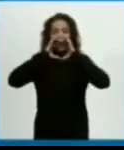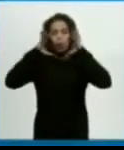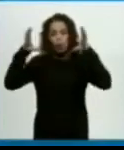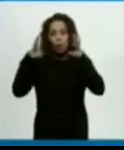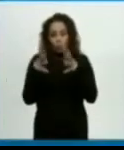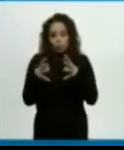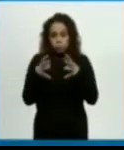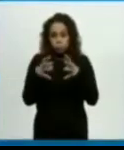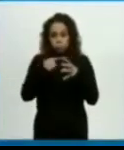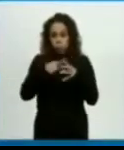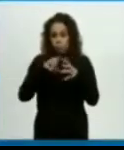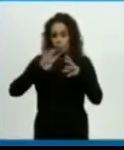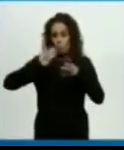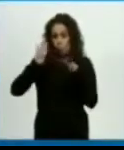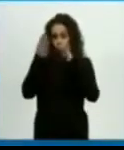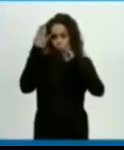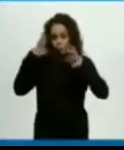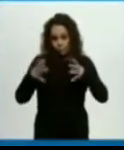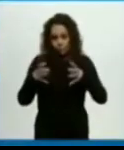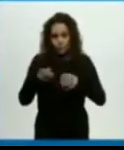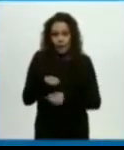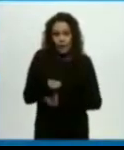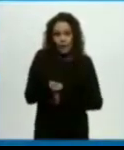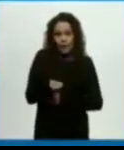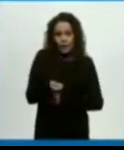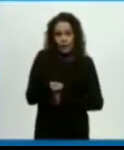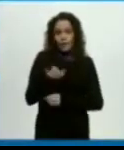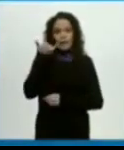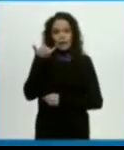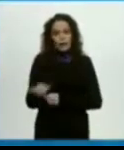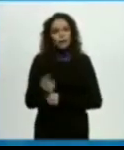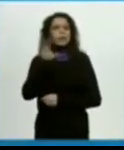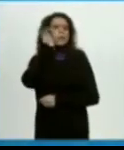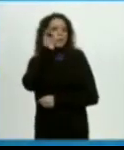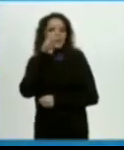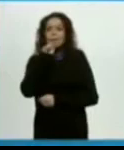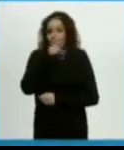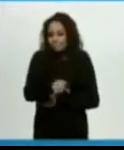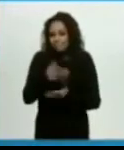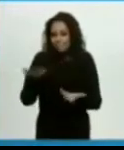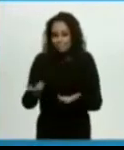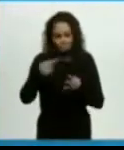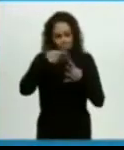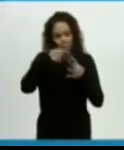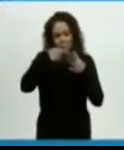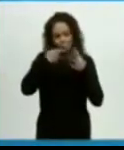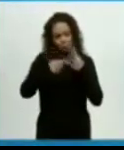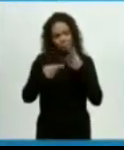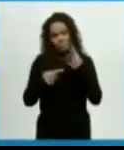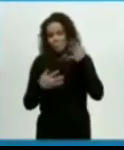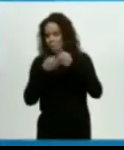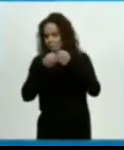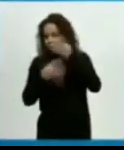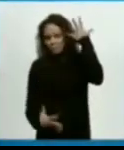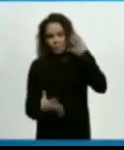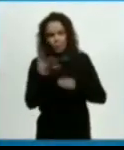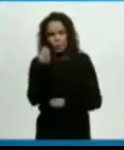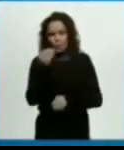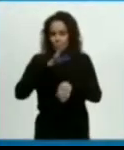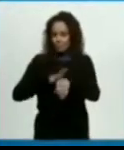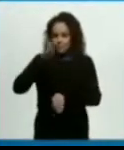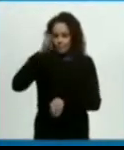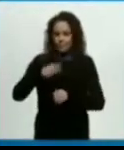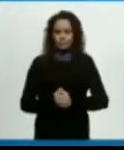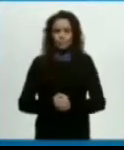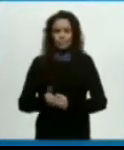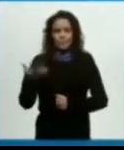terráqueo, las canicas y una naranja y muchos objetos más.